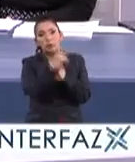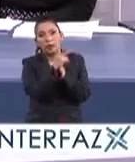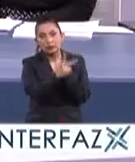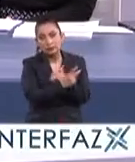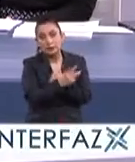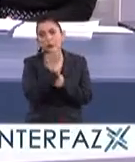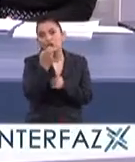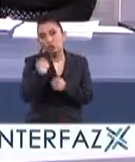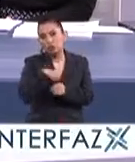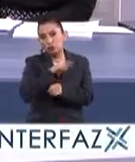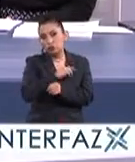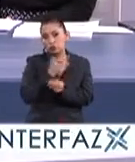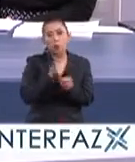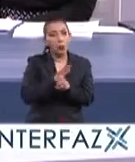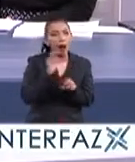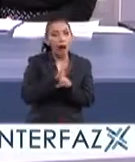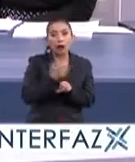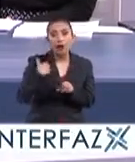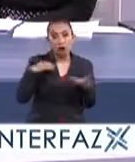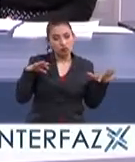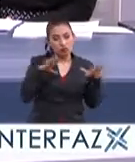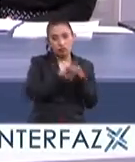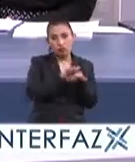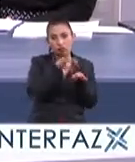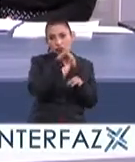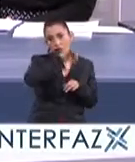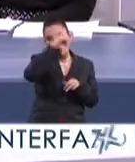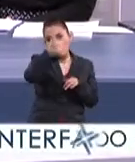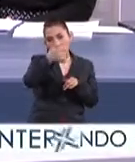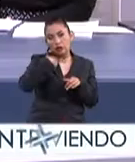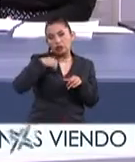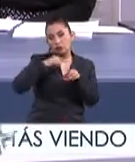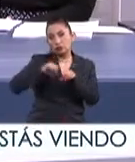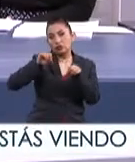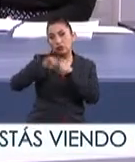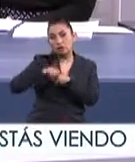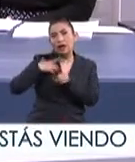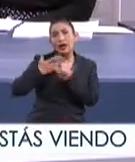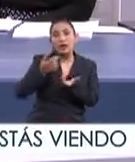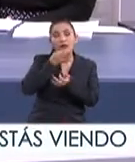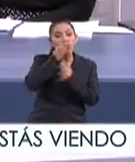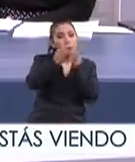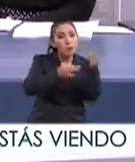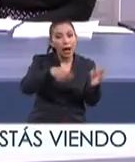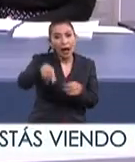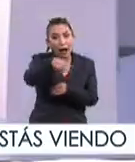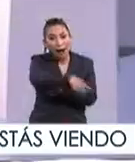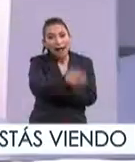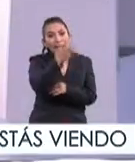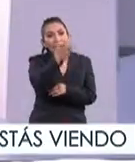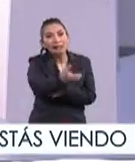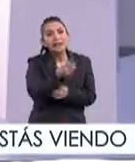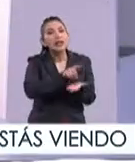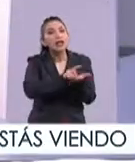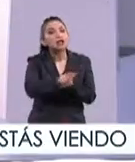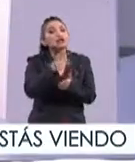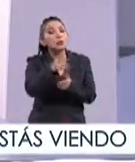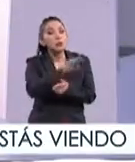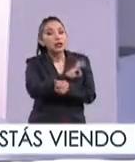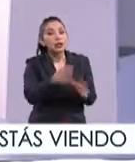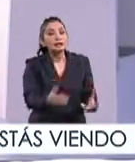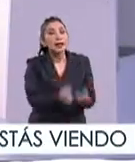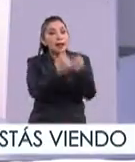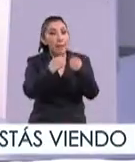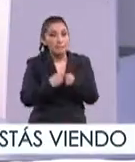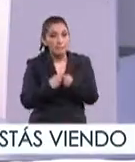nosotros lo que estamos haciendo en coordinación con otros socios es informarlo sobre este derecho que le puede